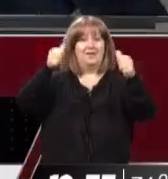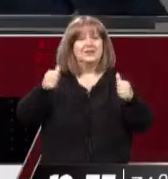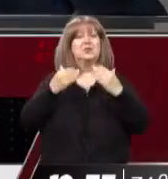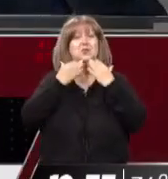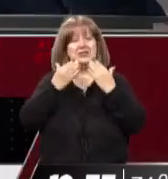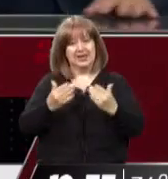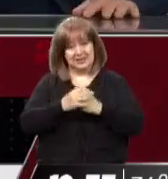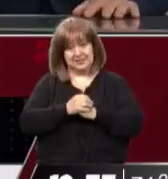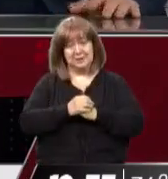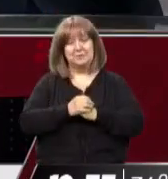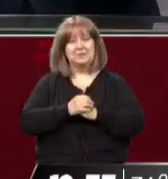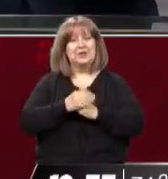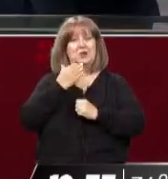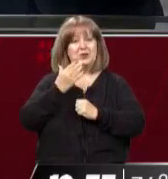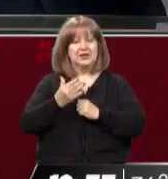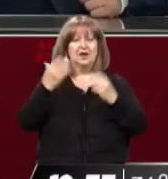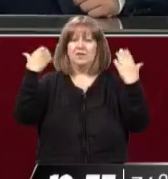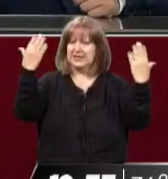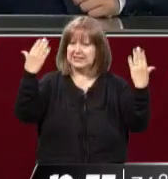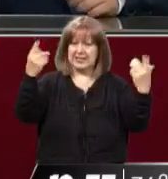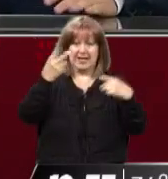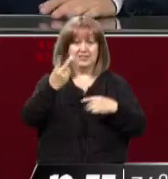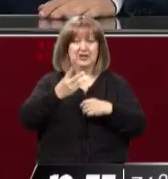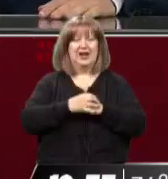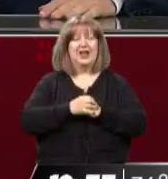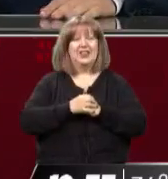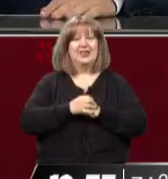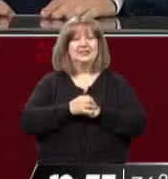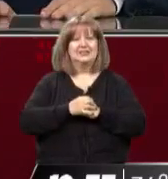chicos. Hasta luego. A vos, Silvia, y a los chicos. A vos. Felicitaciones. Exacto. Tres veces elegidos.